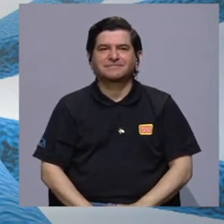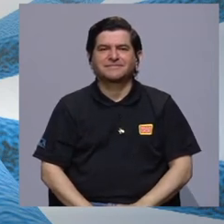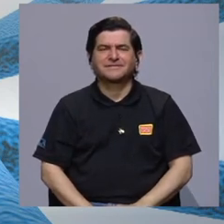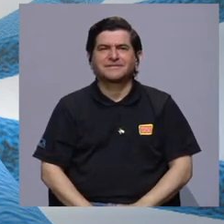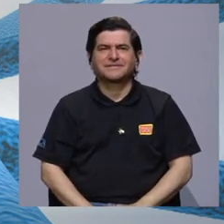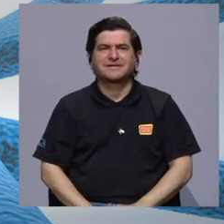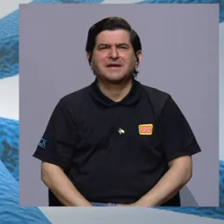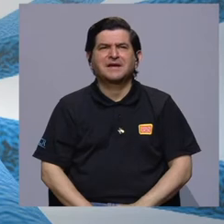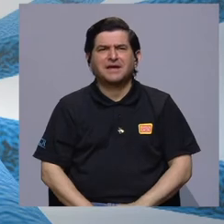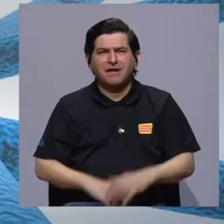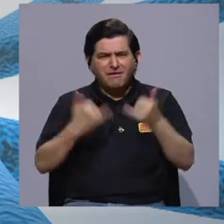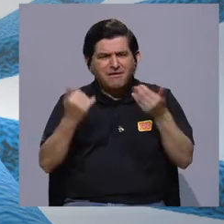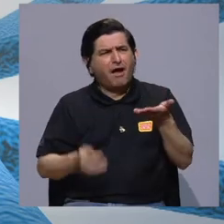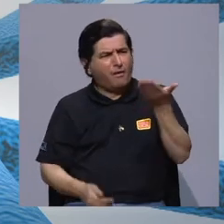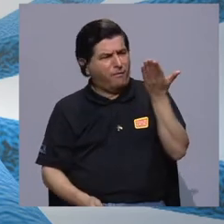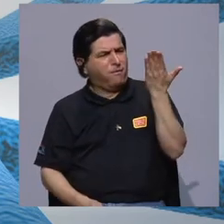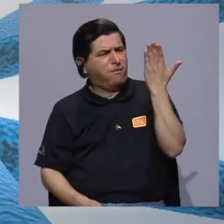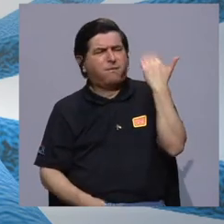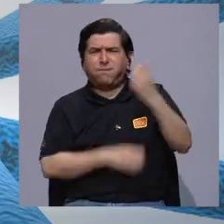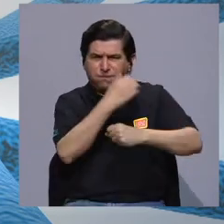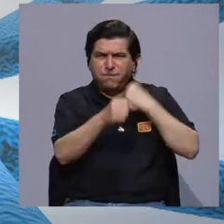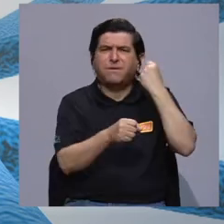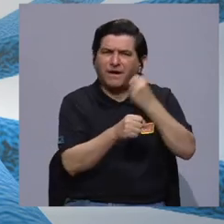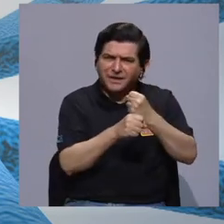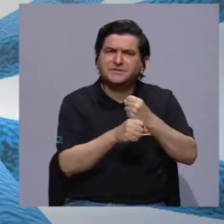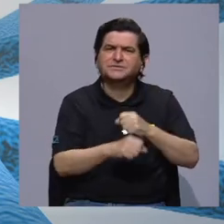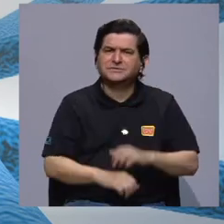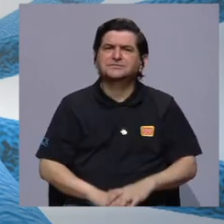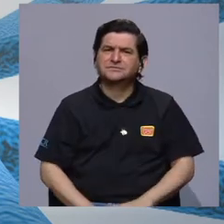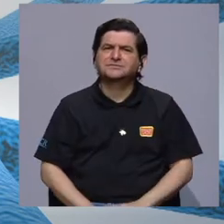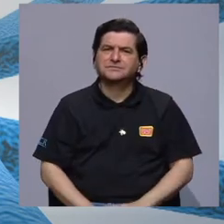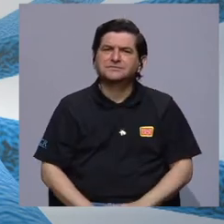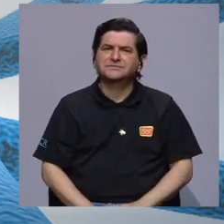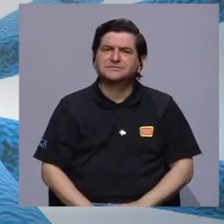Pues es de hace, data de hace bastantes años.